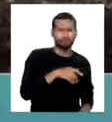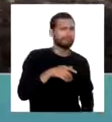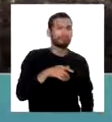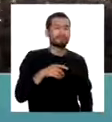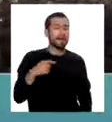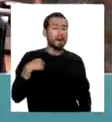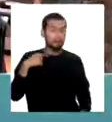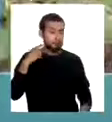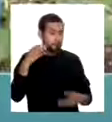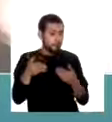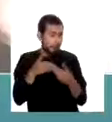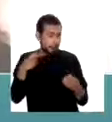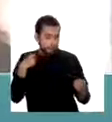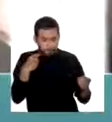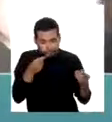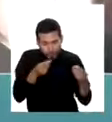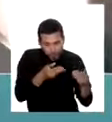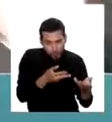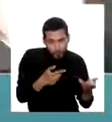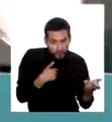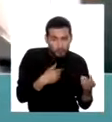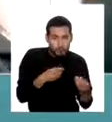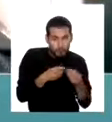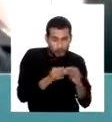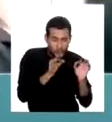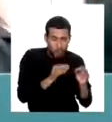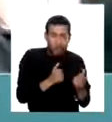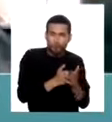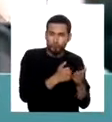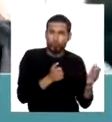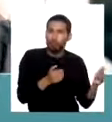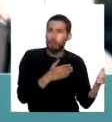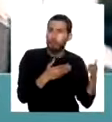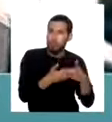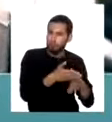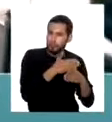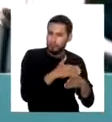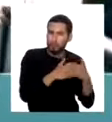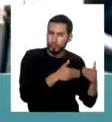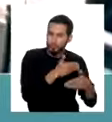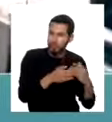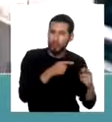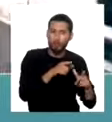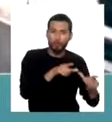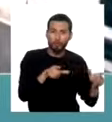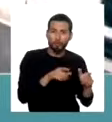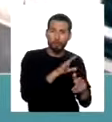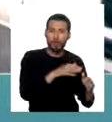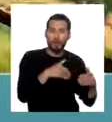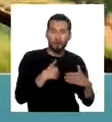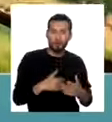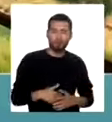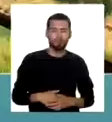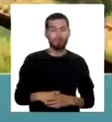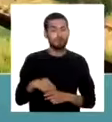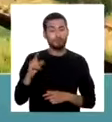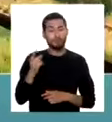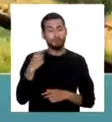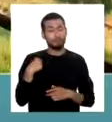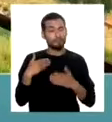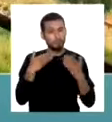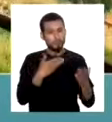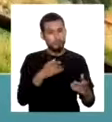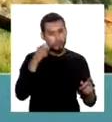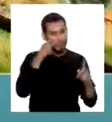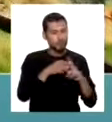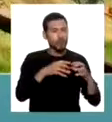ser sencillos, ágiles, de bajo costo y utilizando los insumos, los recursos que existen en la zona. Entonces, este es el primer producto que tiene que